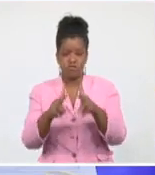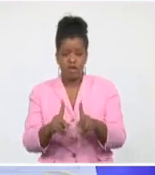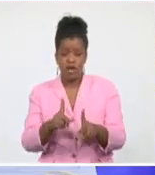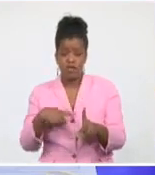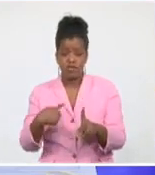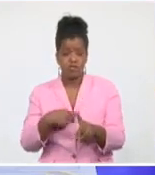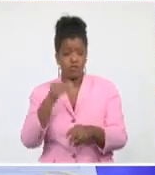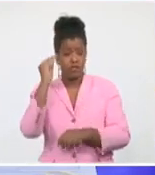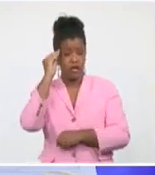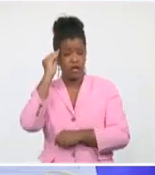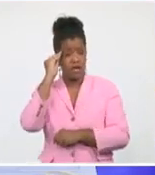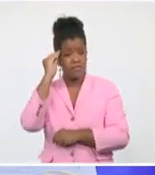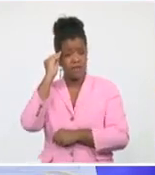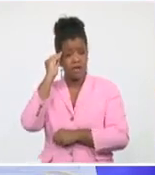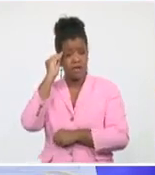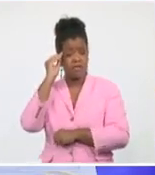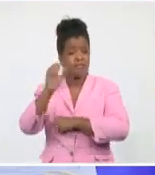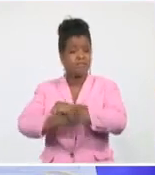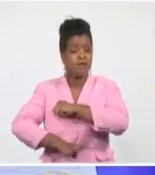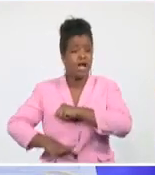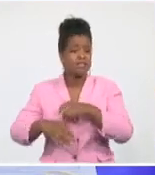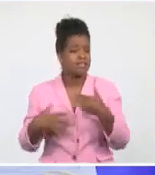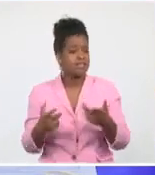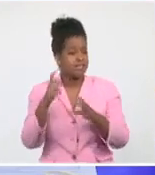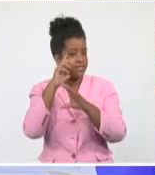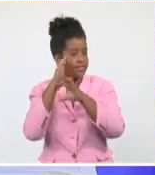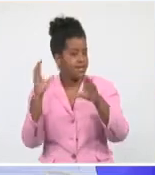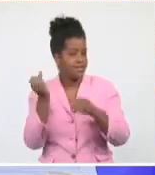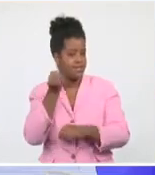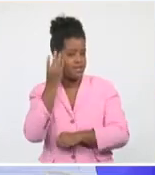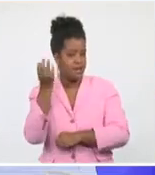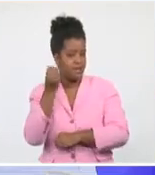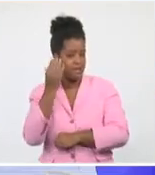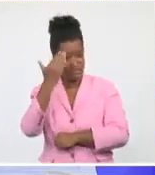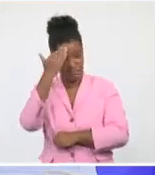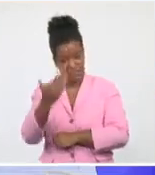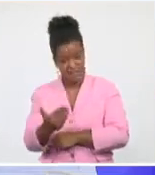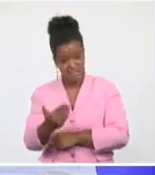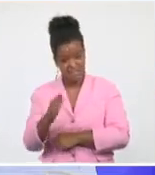experiencias con base en la ciencia y la innovación. Muchas gracias a todos.